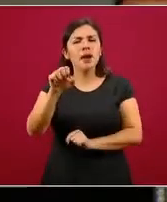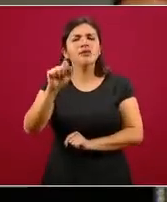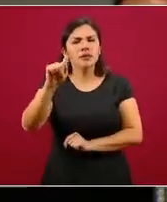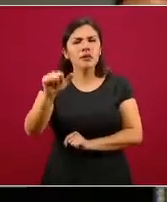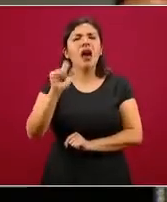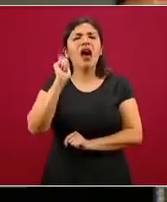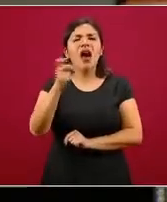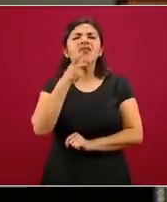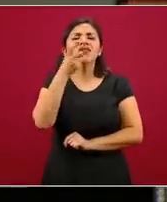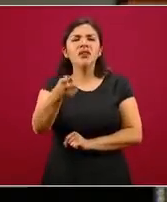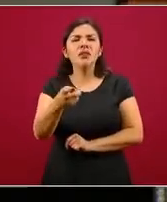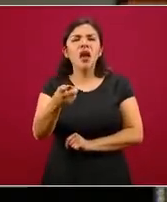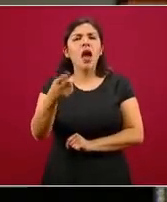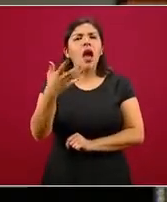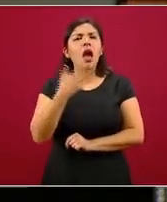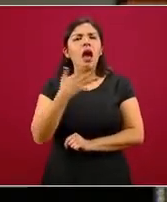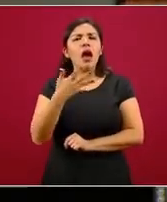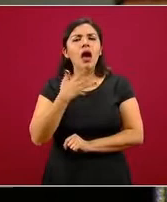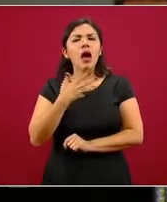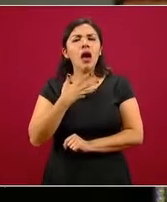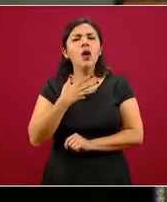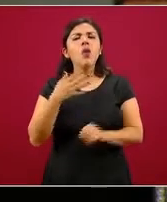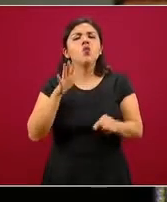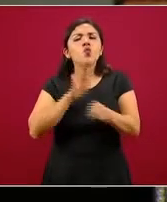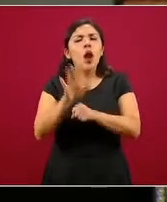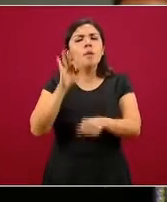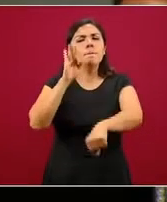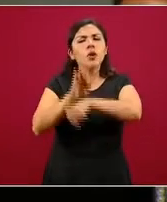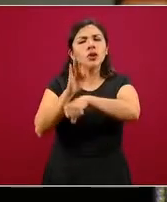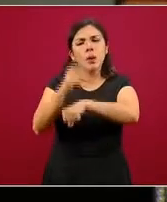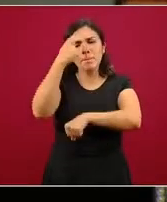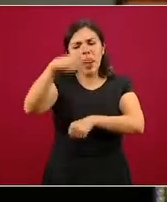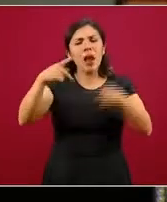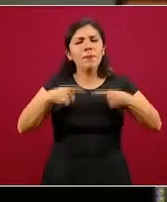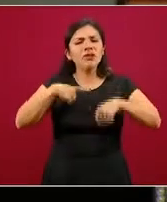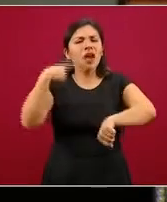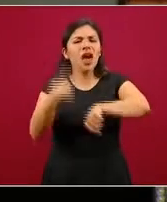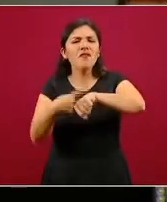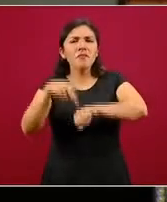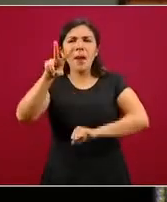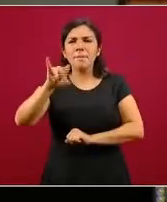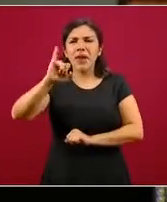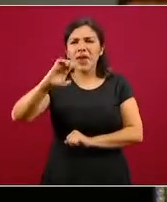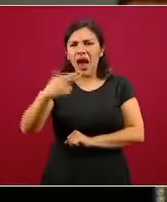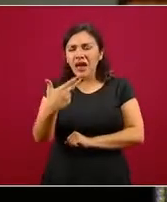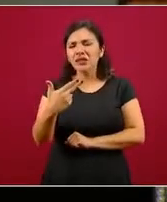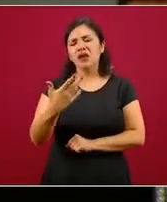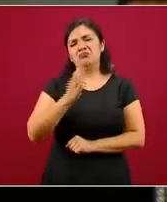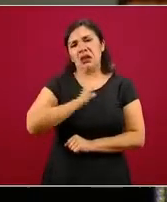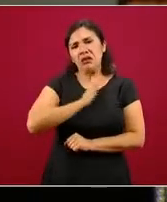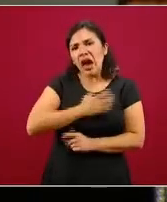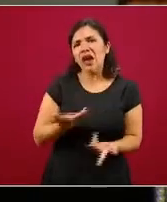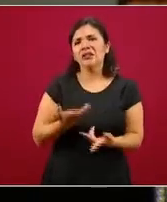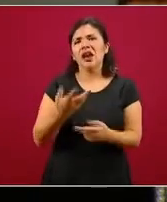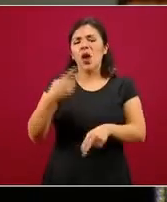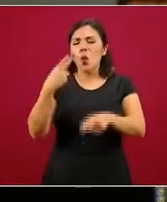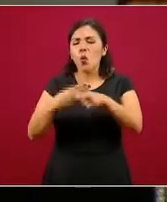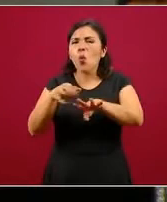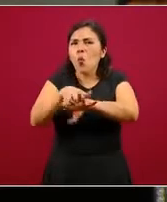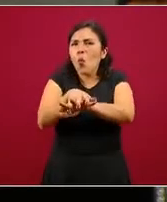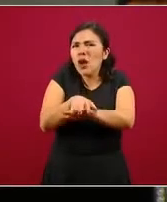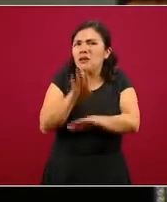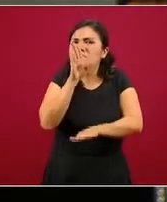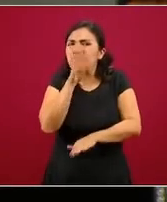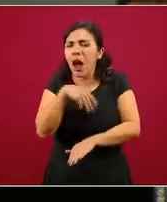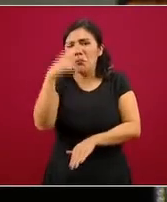nos señalan, hay un plan de acción para garantizar los tratamientos de enfermos de VIH, cáncer, artritis, que han dejado de